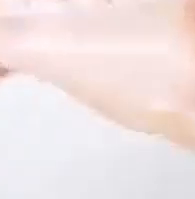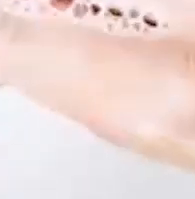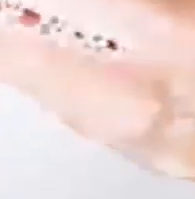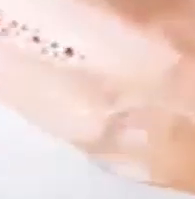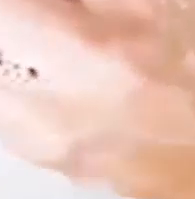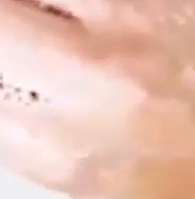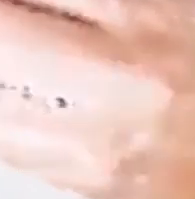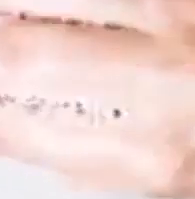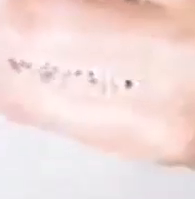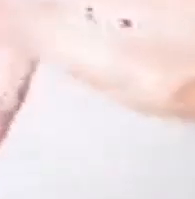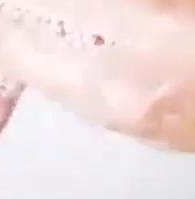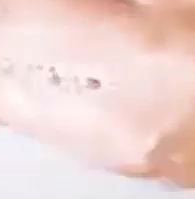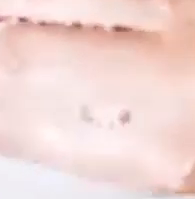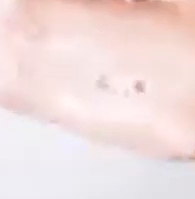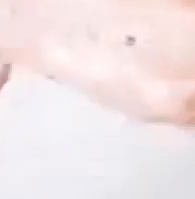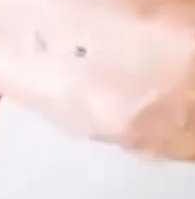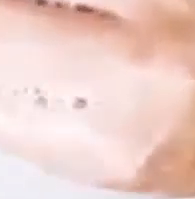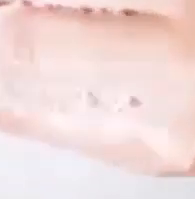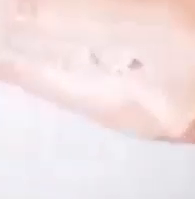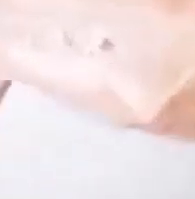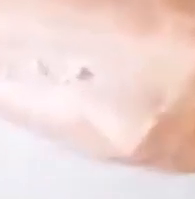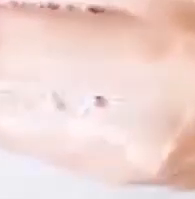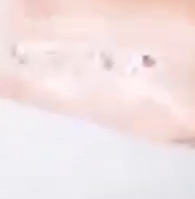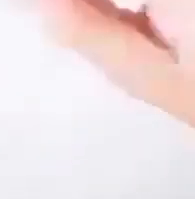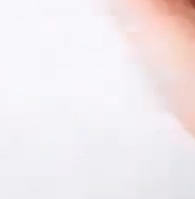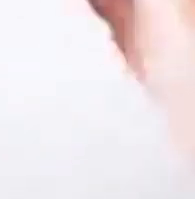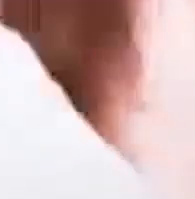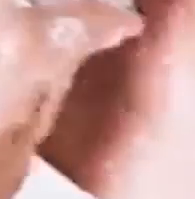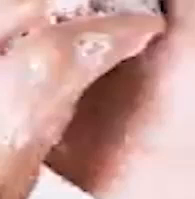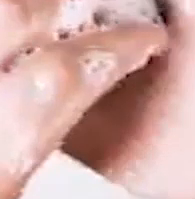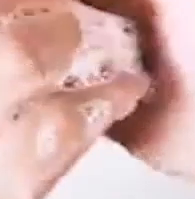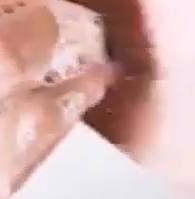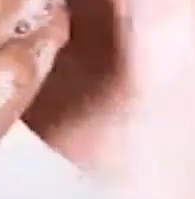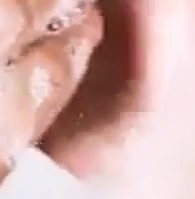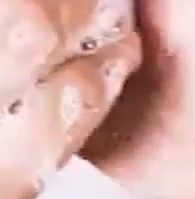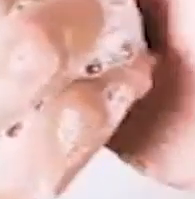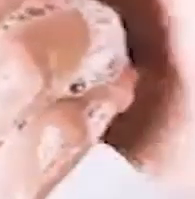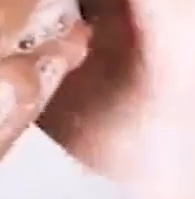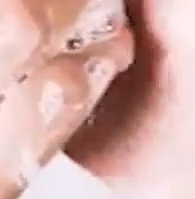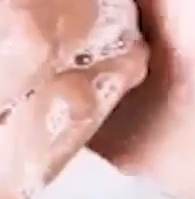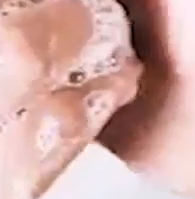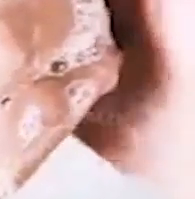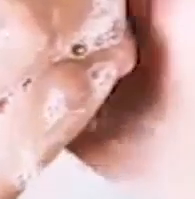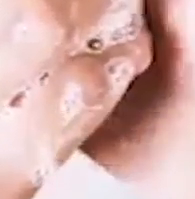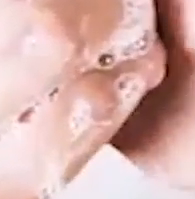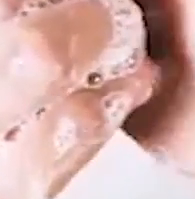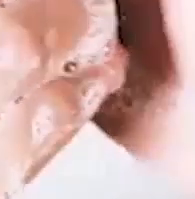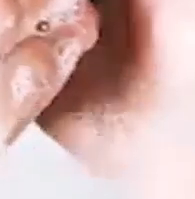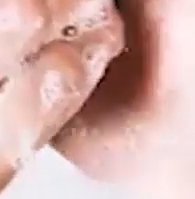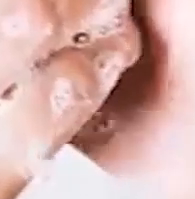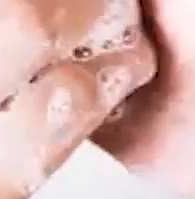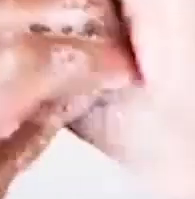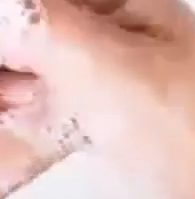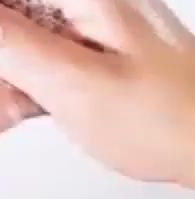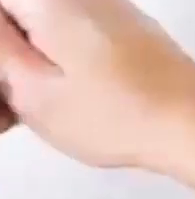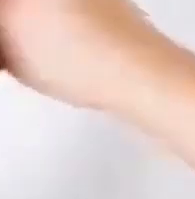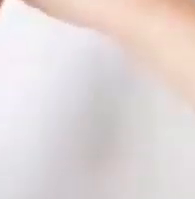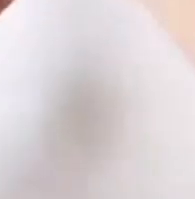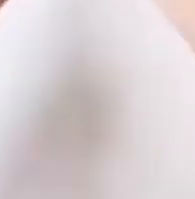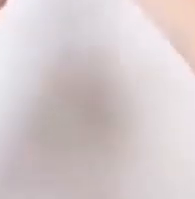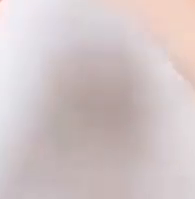viceversa. Frótese la punta de los dedos de la mano derecha con la palma de la mano izquierda, haciendo un movimiento de rotación y